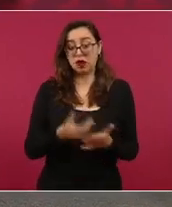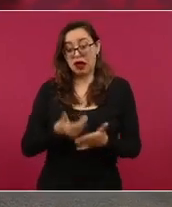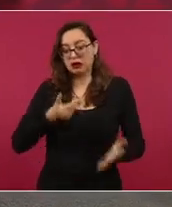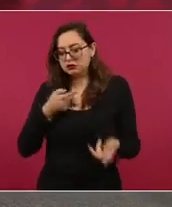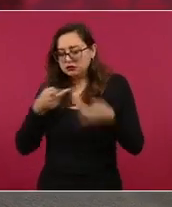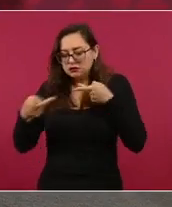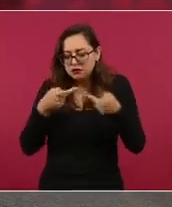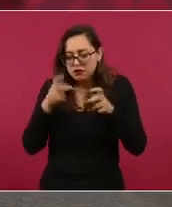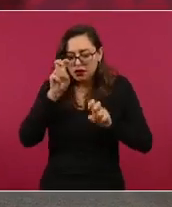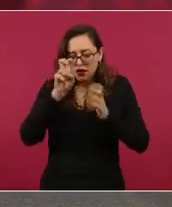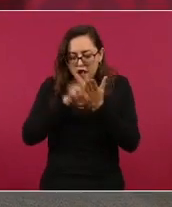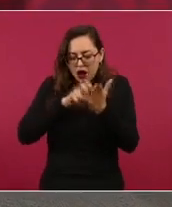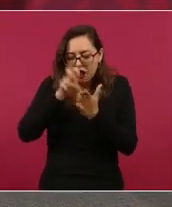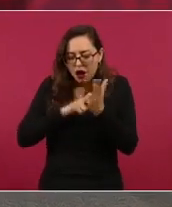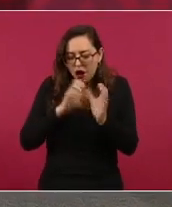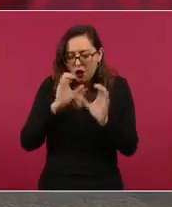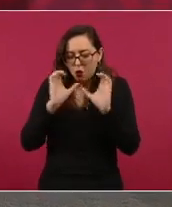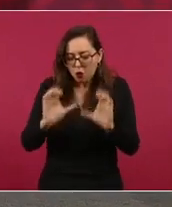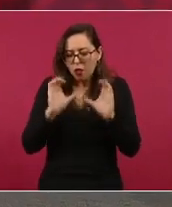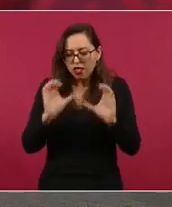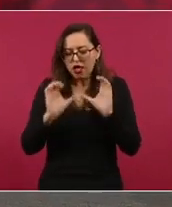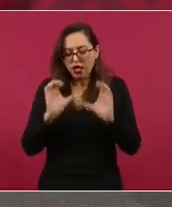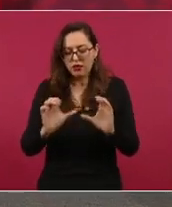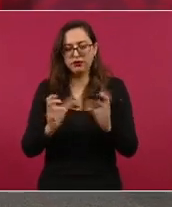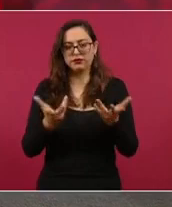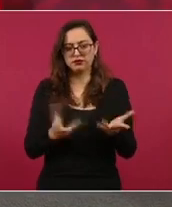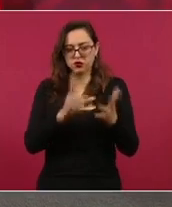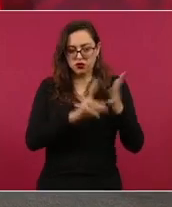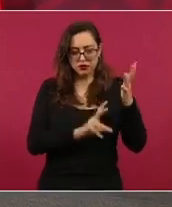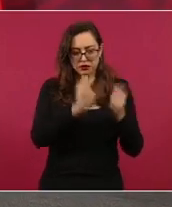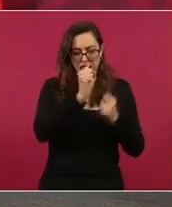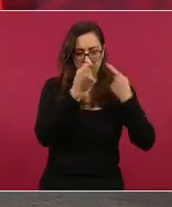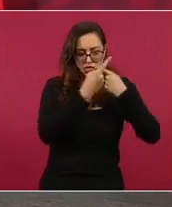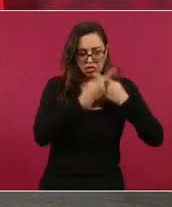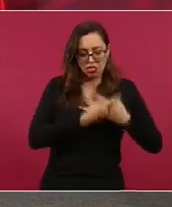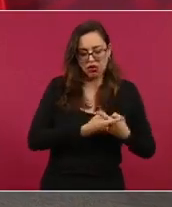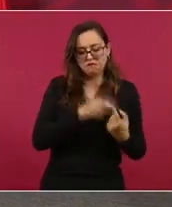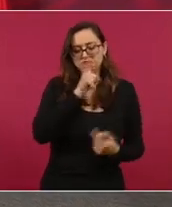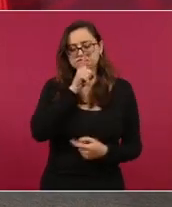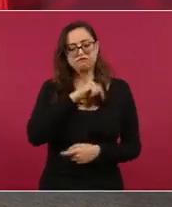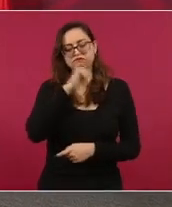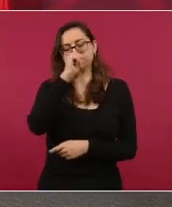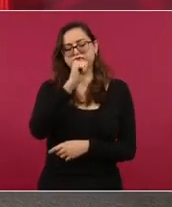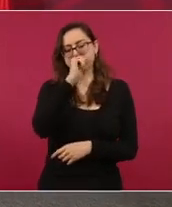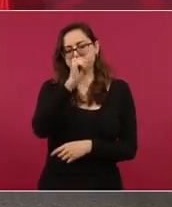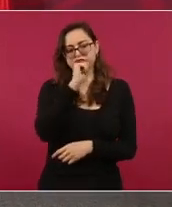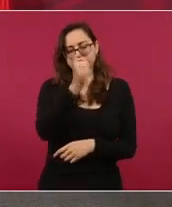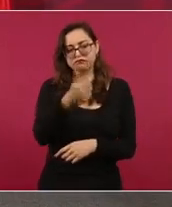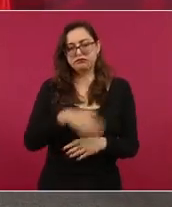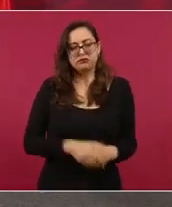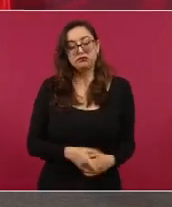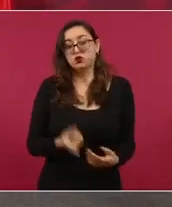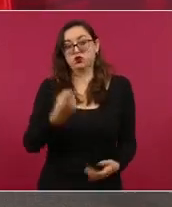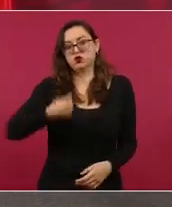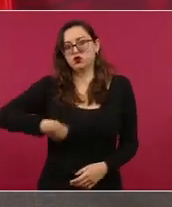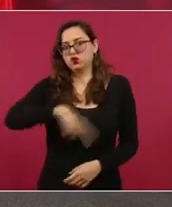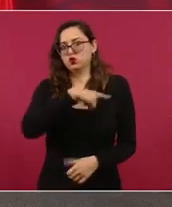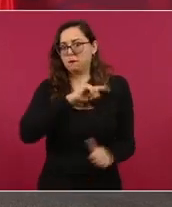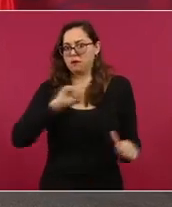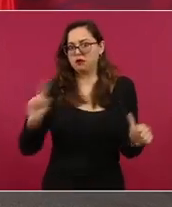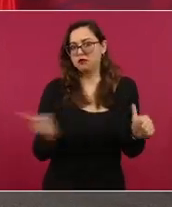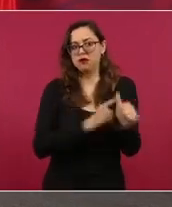Y pues es un asunto de principios. Nosotros no vamos a hacer nada que viole la Constitución, por